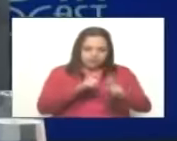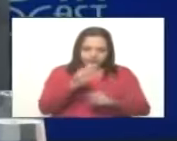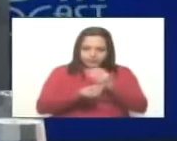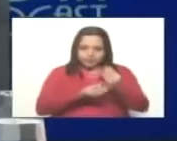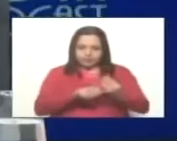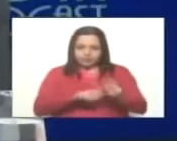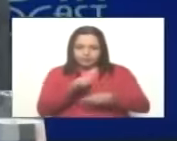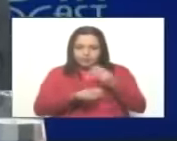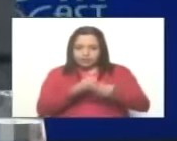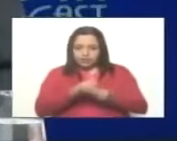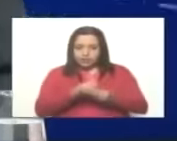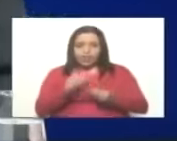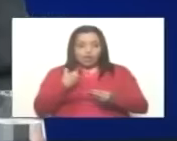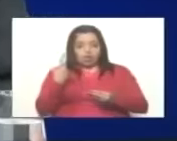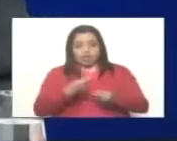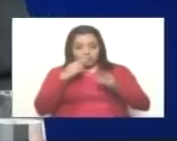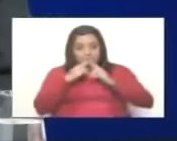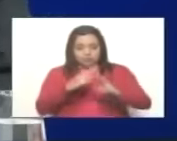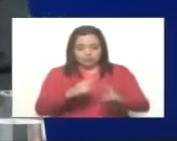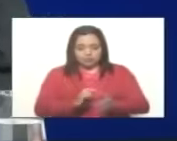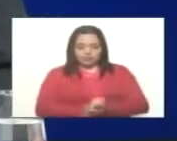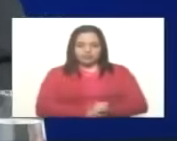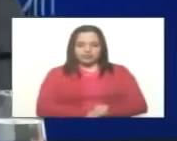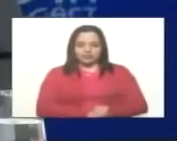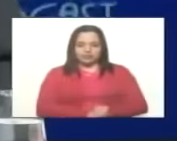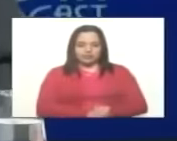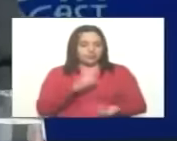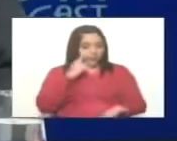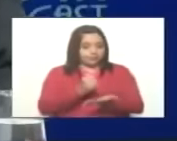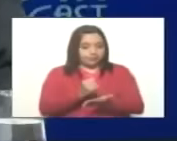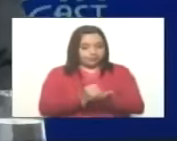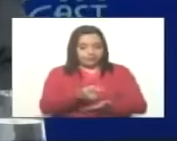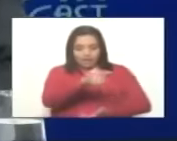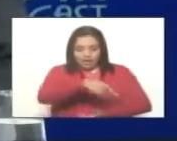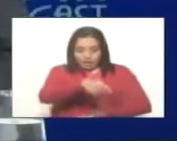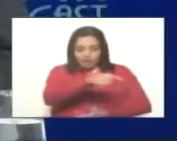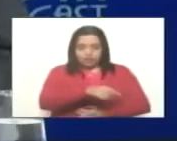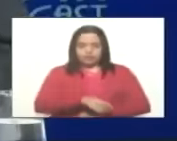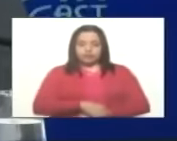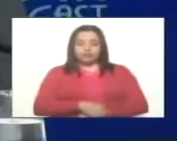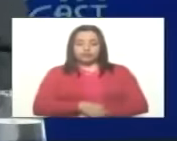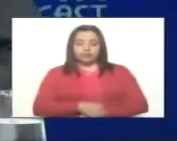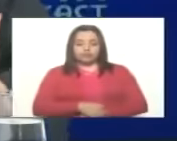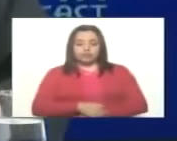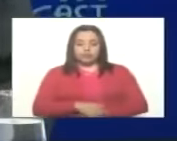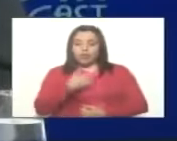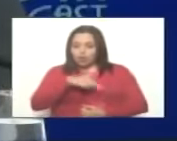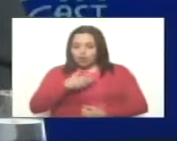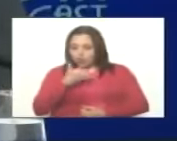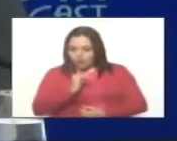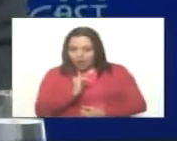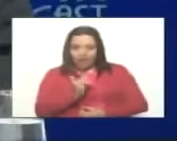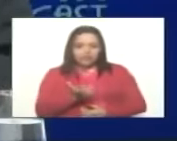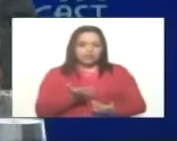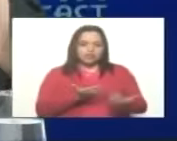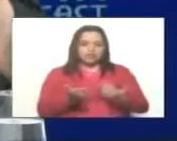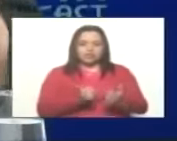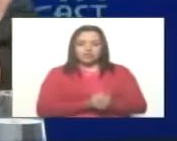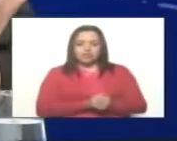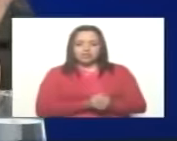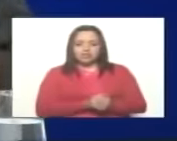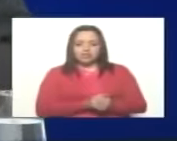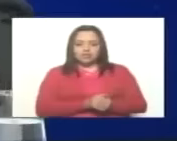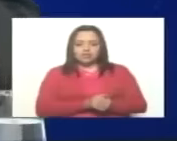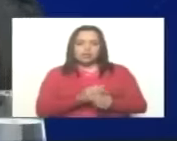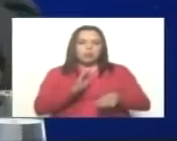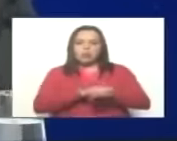tengo responderlas. Fíjate, ellos agarran y nosotros ya tenemos el móvil. ¿Cuál fue